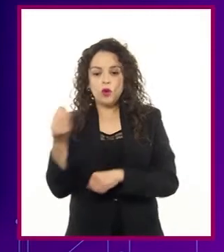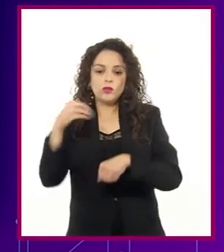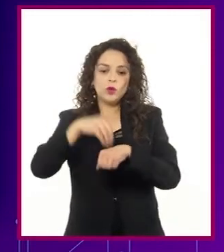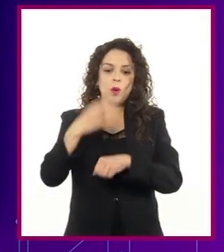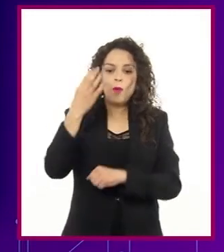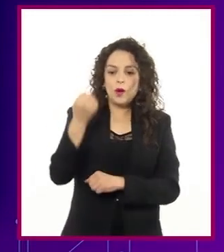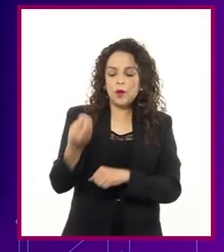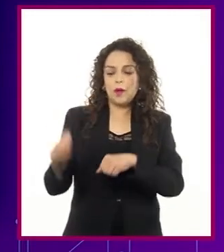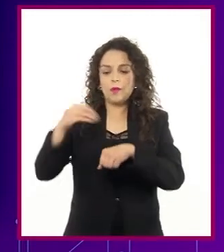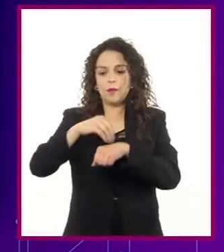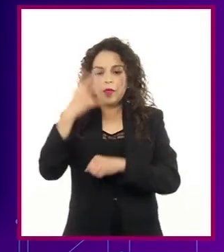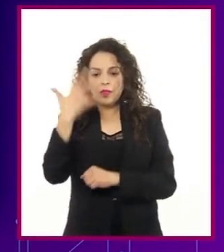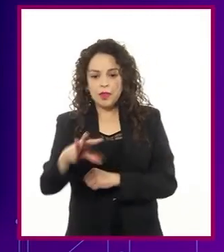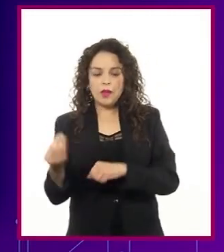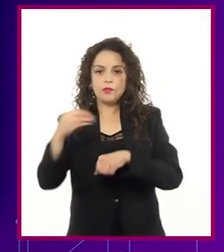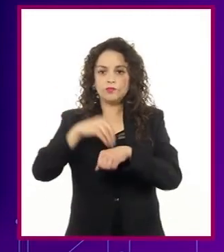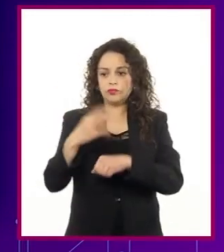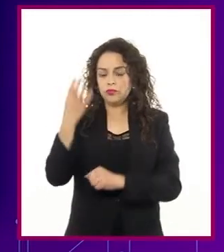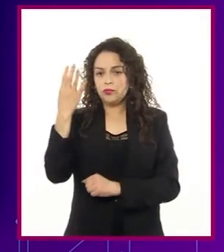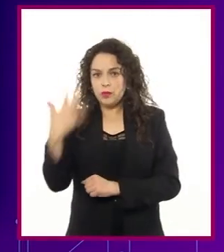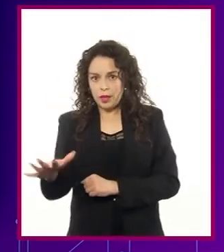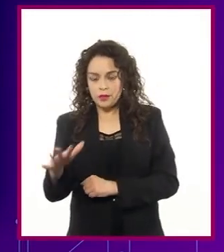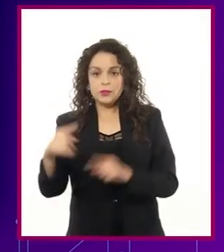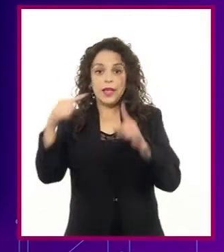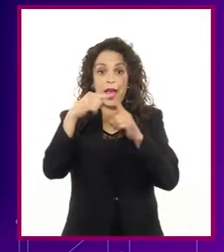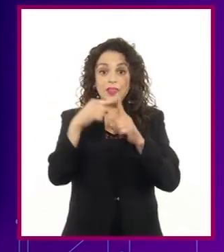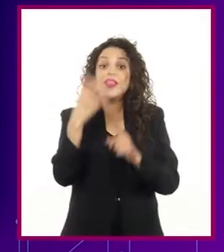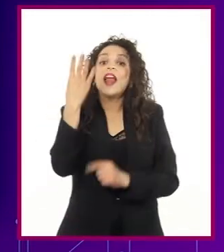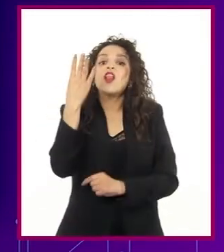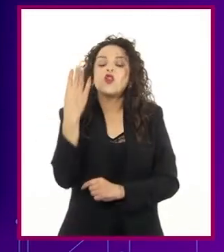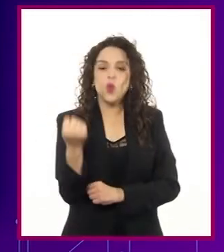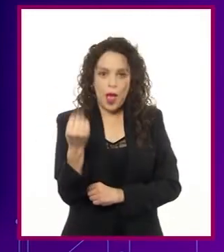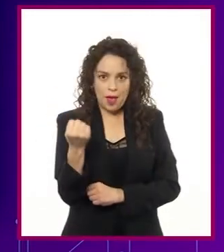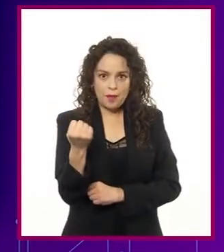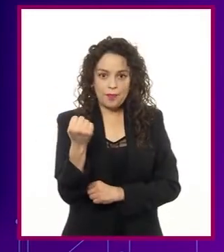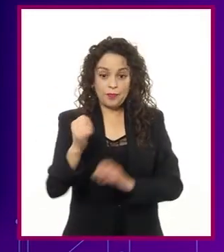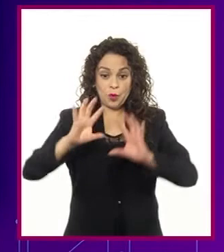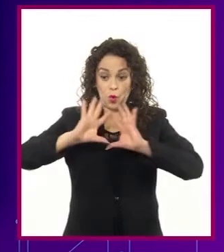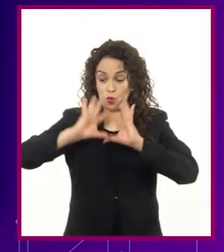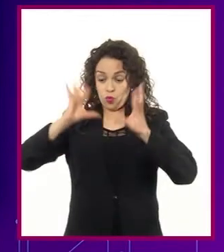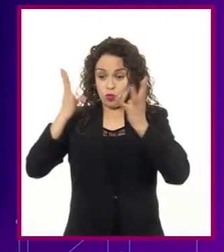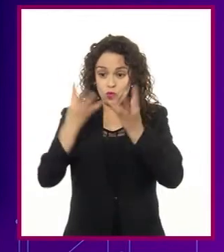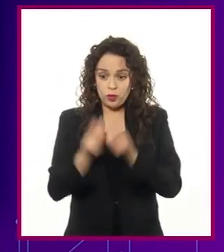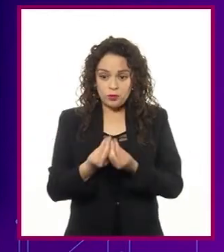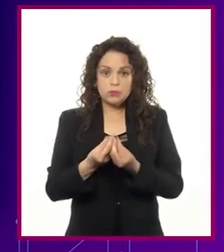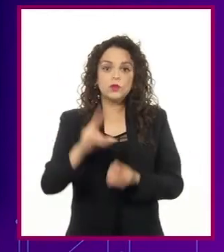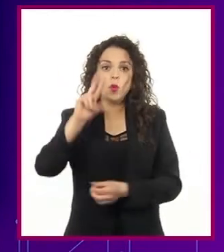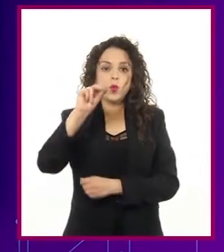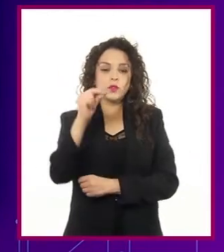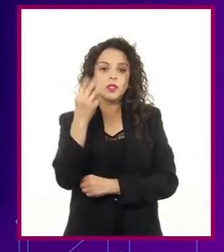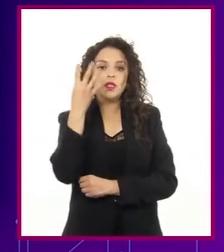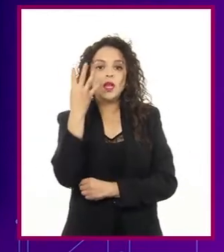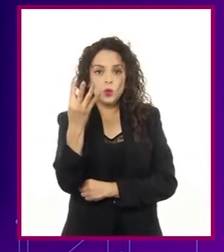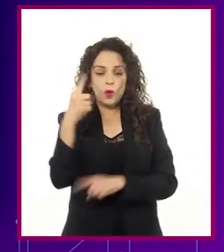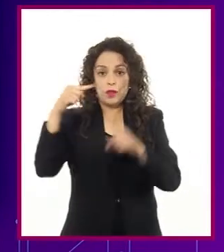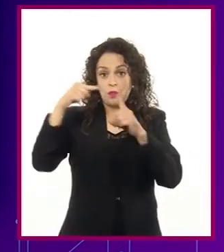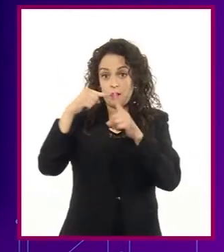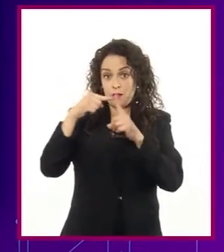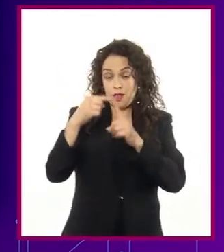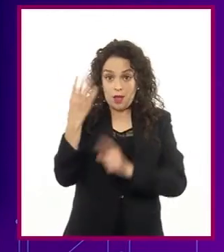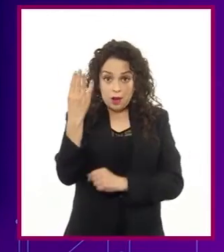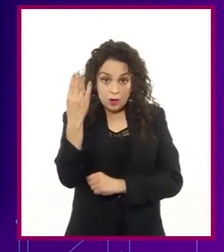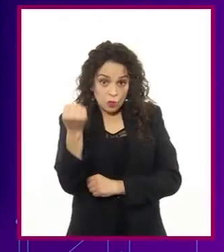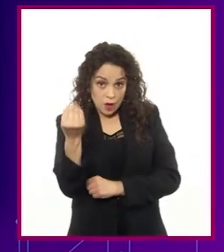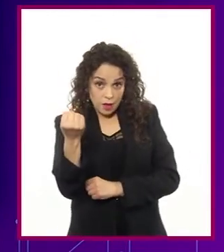10 más 10 entre 9. La suma es igual a 84, que dividido